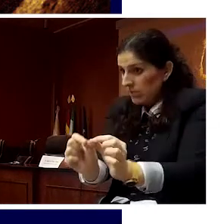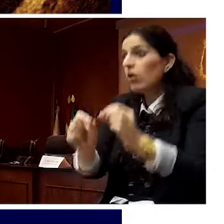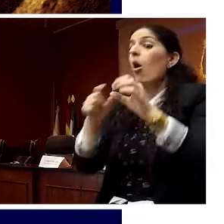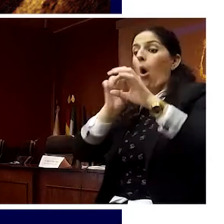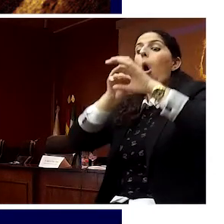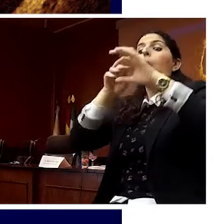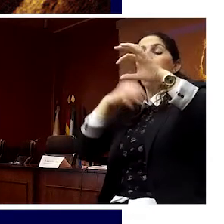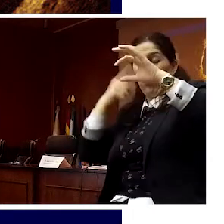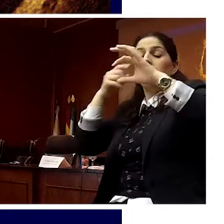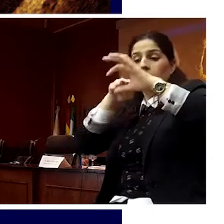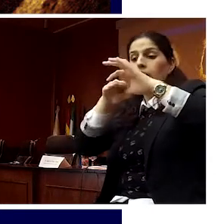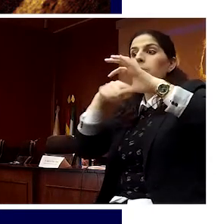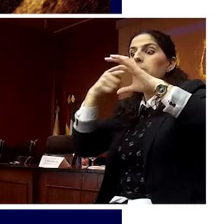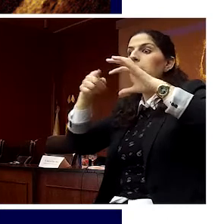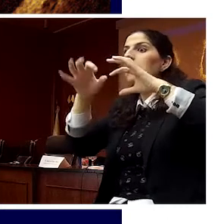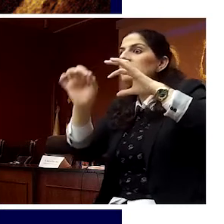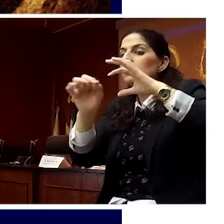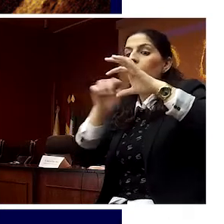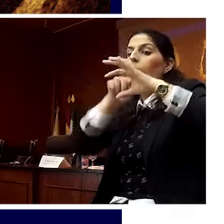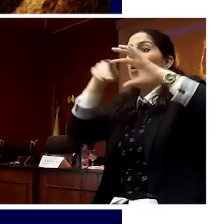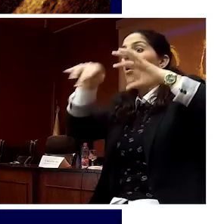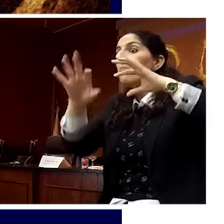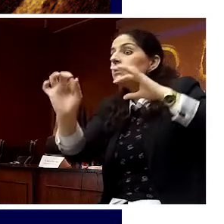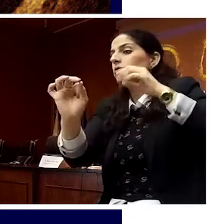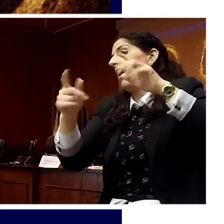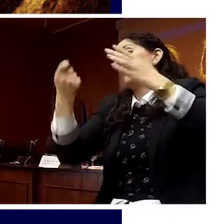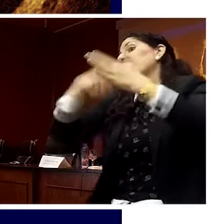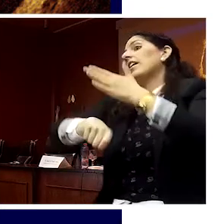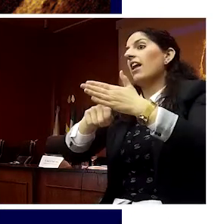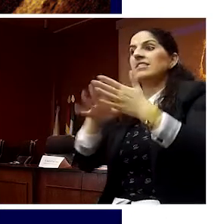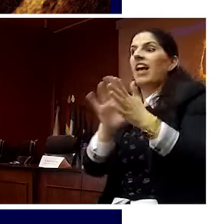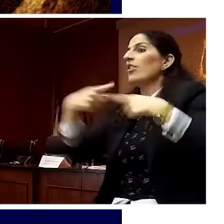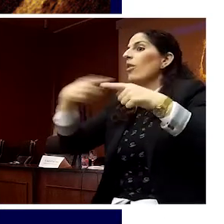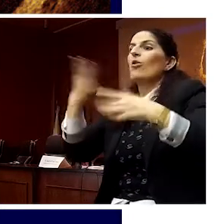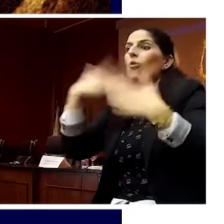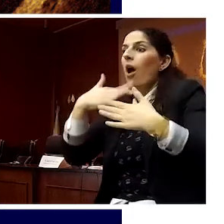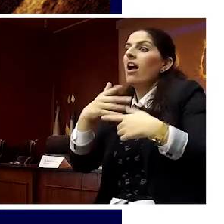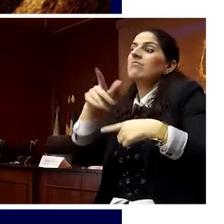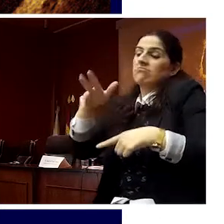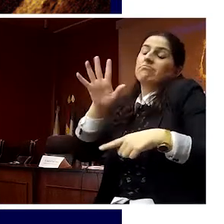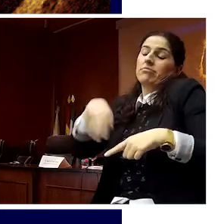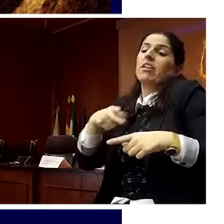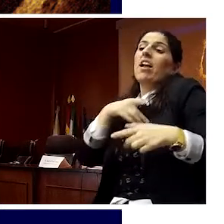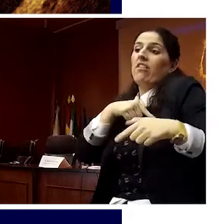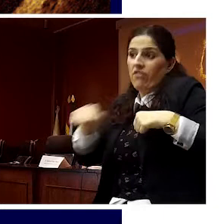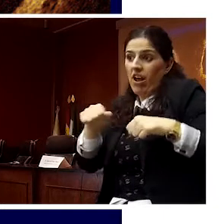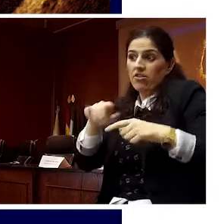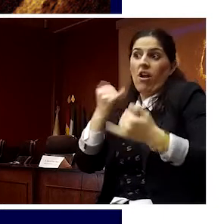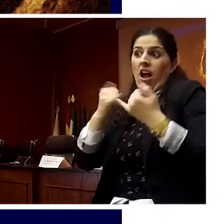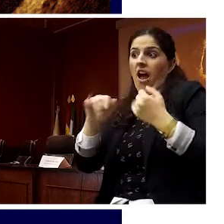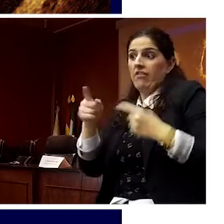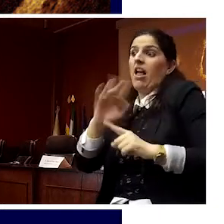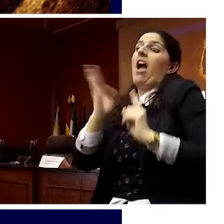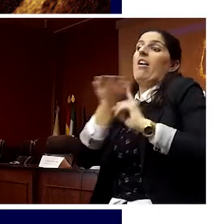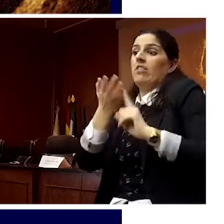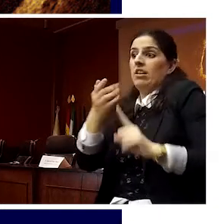la placa de ateroma, pues a consecuencia de la actividad de los macrófagos puede romperse. Y esa